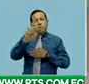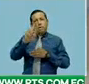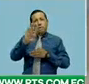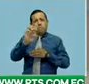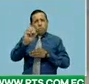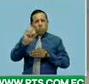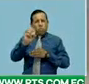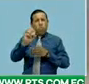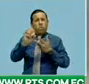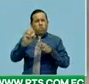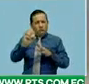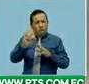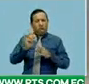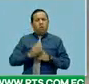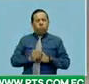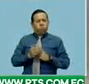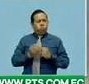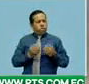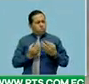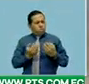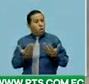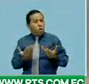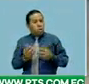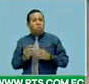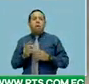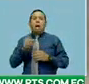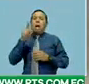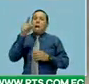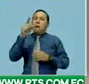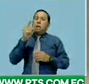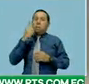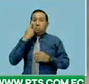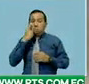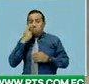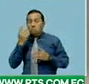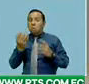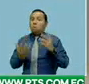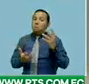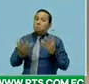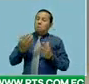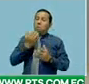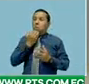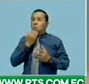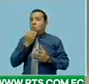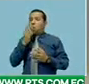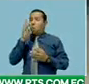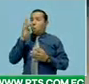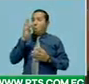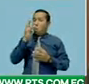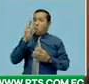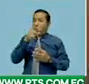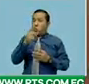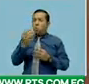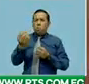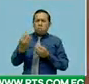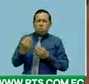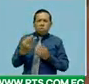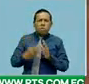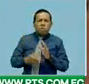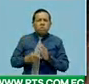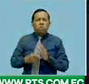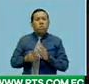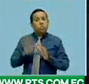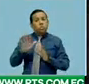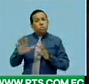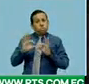activado a Pedro Carbo para poder tomar contacto con el esposo, a ver si nos puede aportar con algún tipo de versión y de indicios. Familiares y amigos